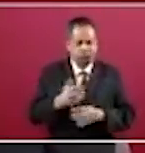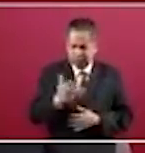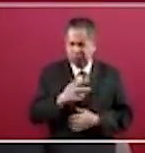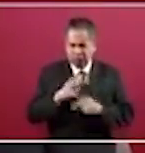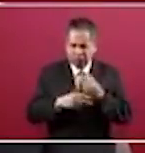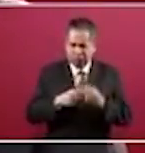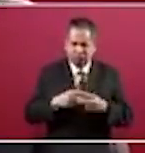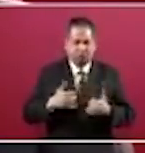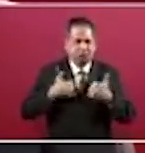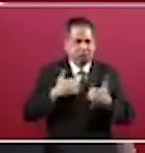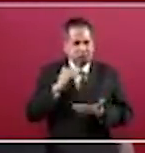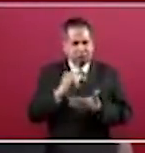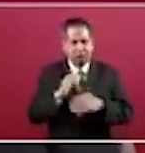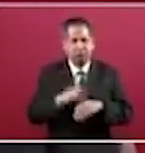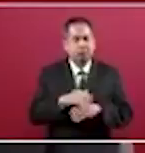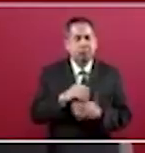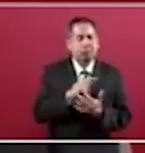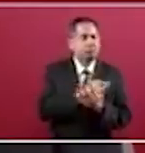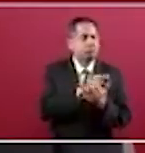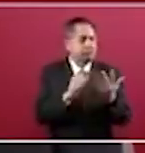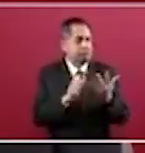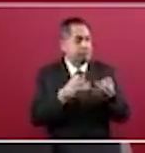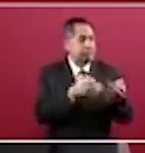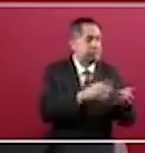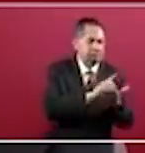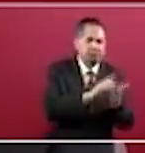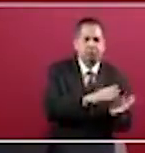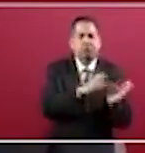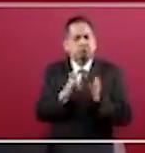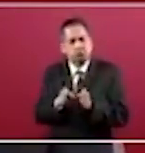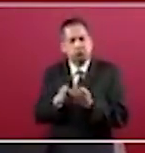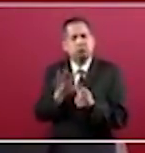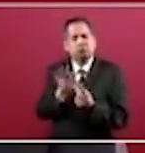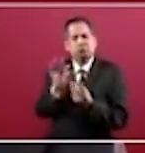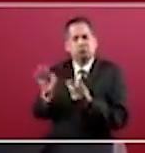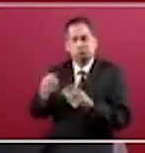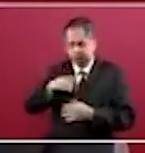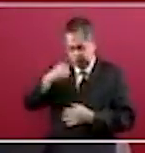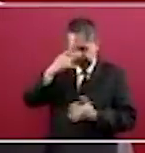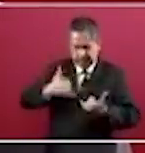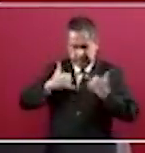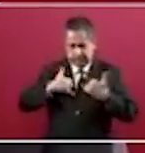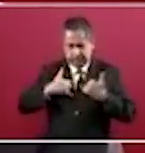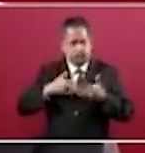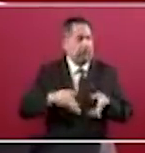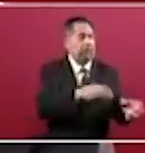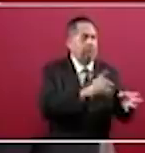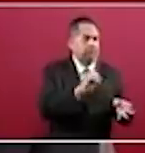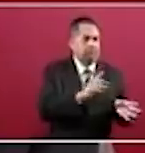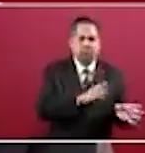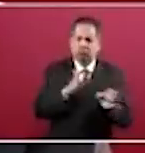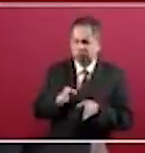lograr, porque hay opciones, hay alternativas para que el joven no tome el camino de